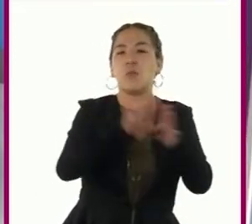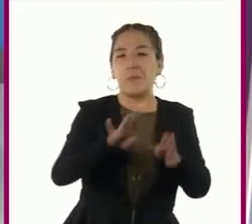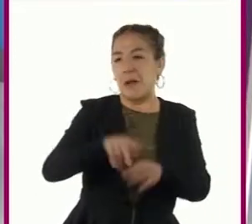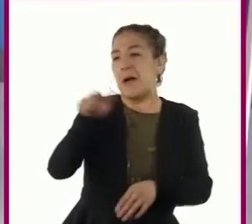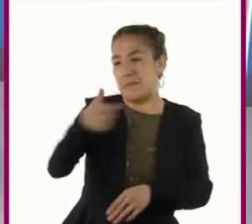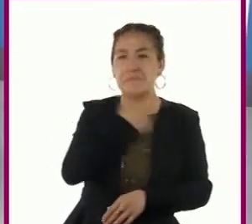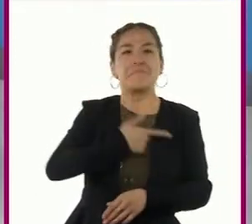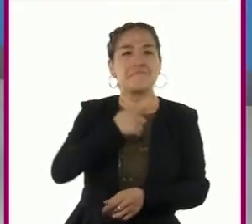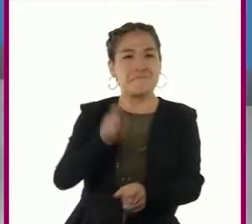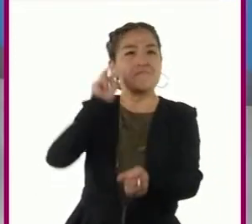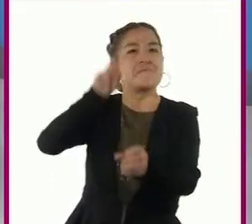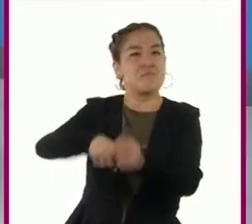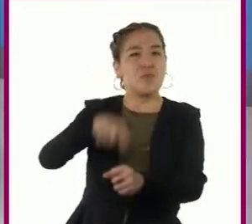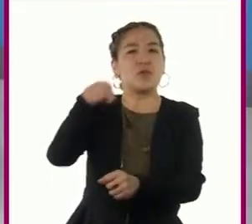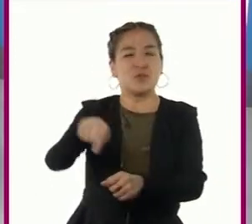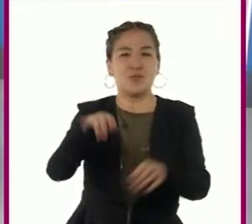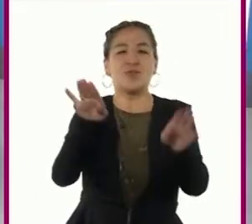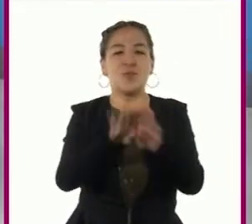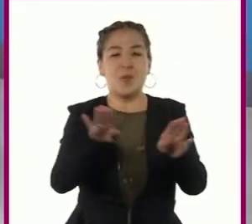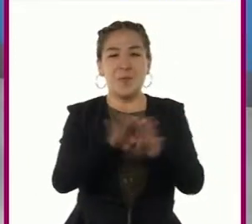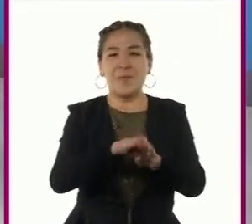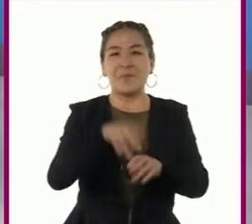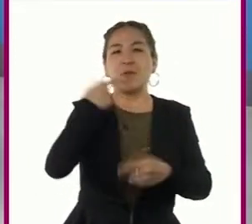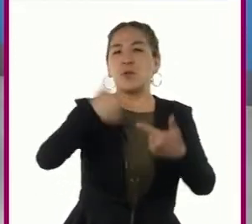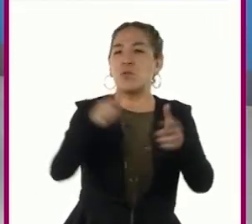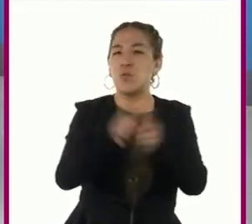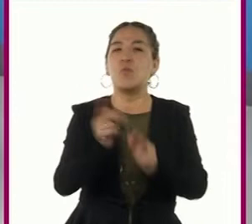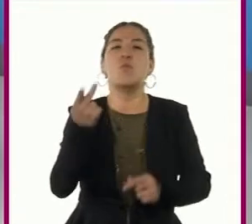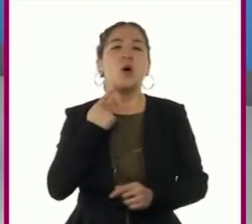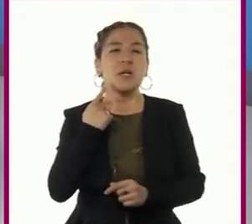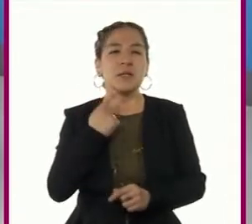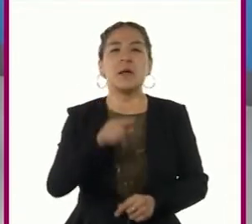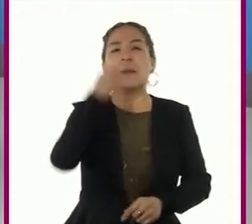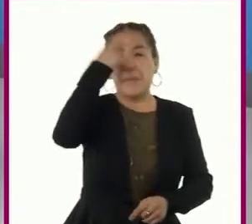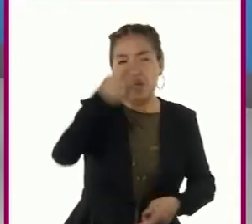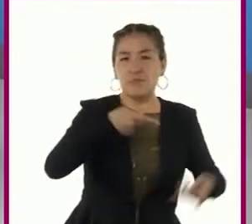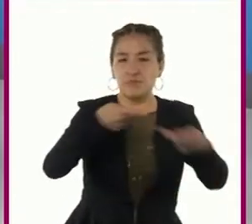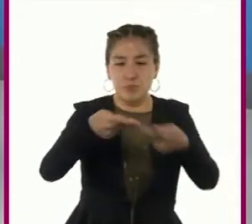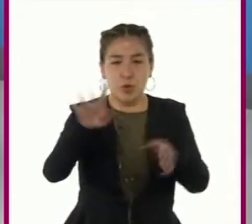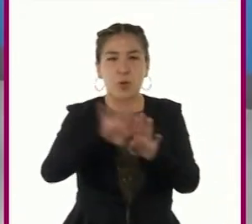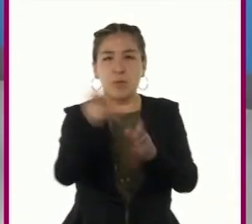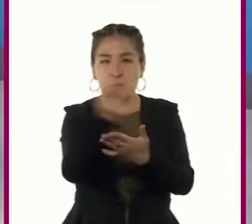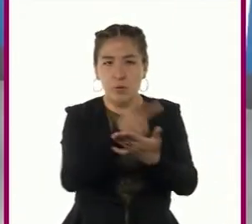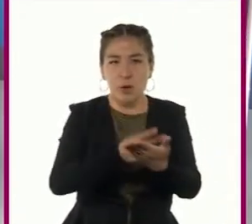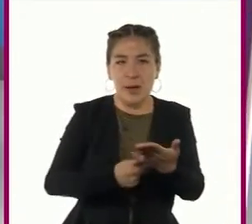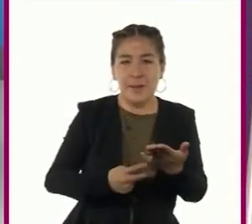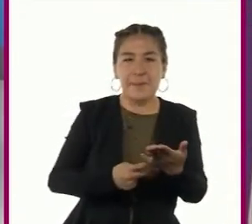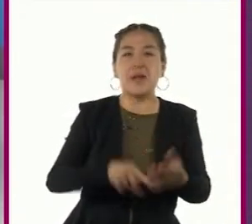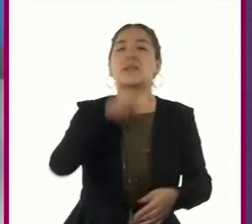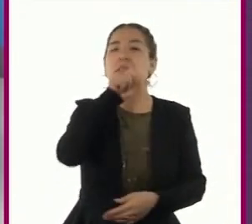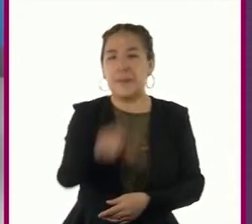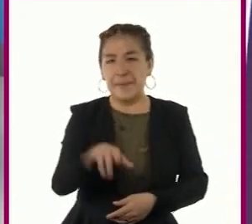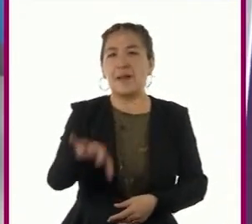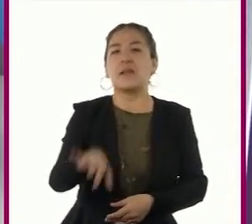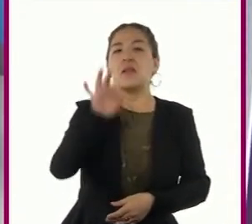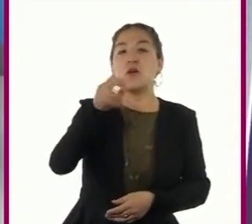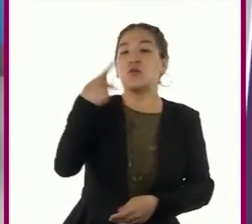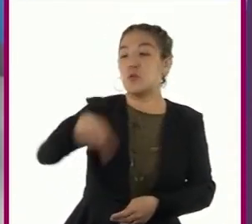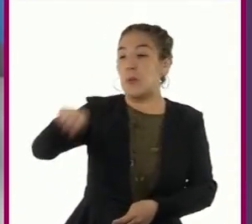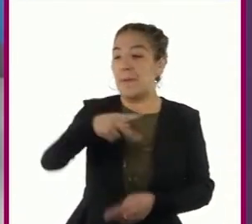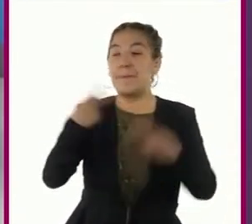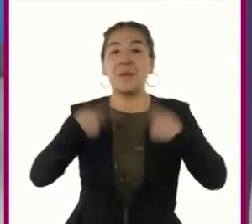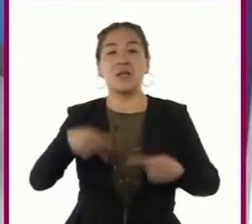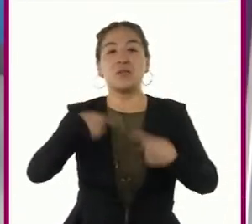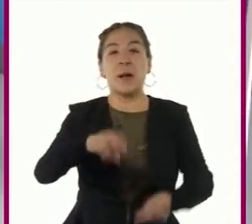él, y que para lograrlo organiza y formula programas. Además, elige entre sus miembros